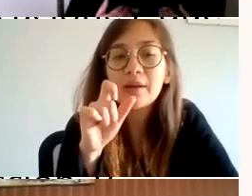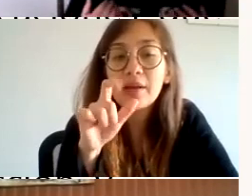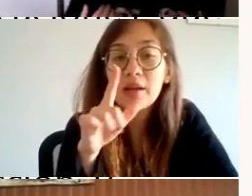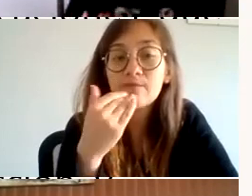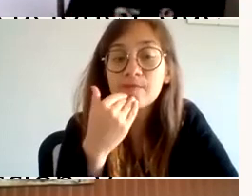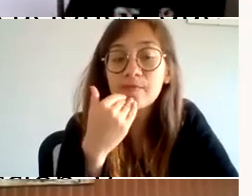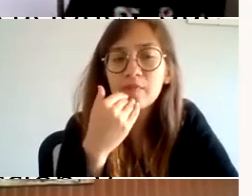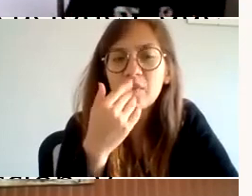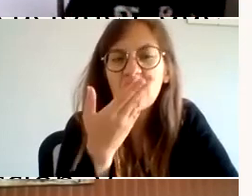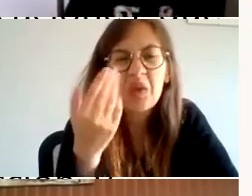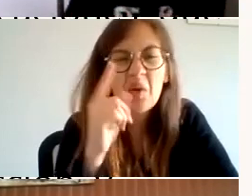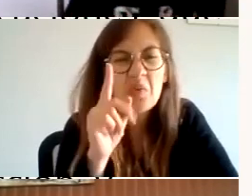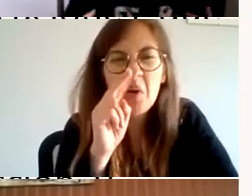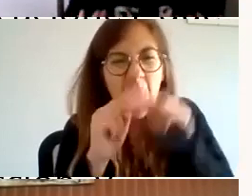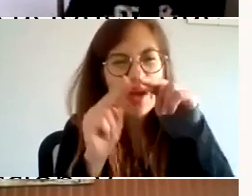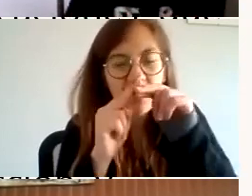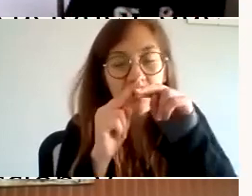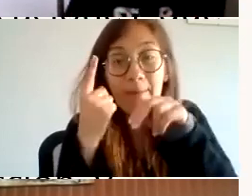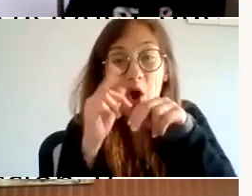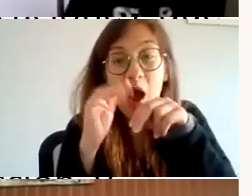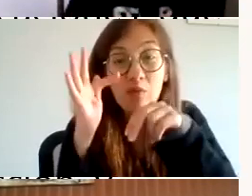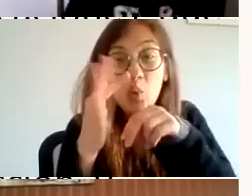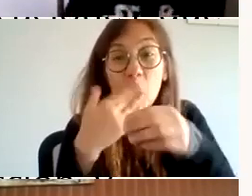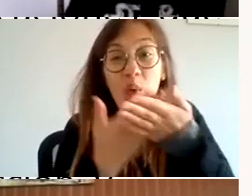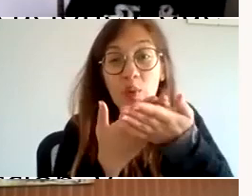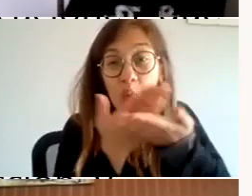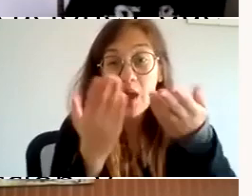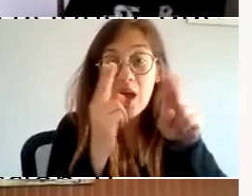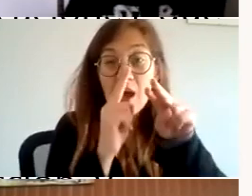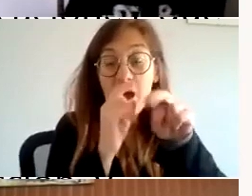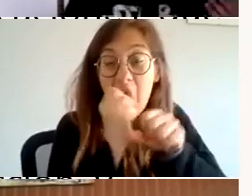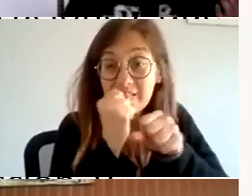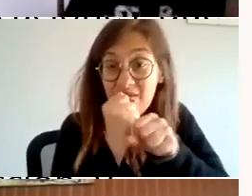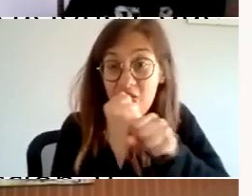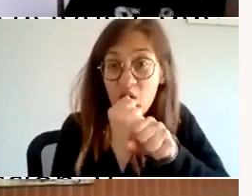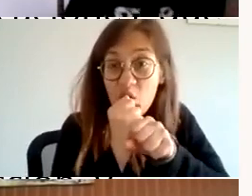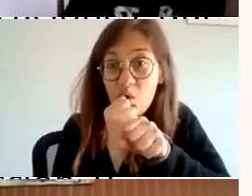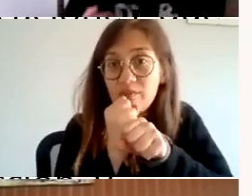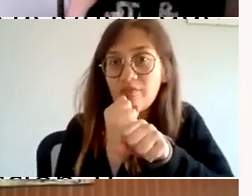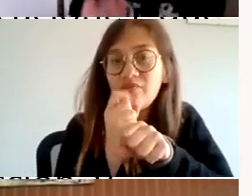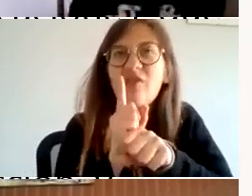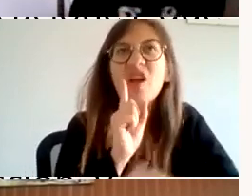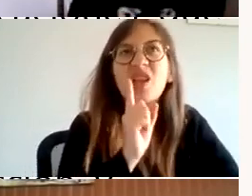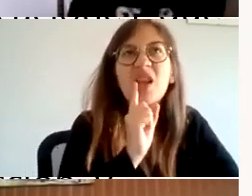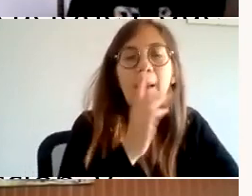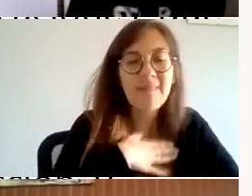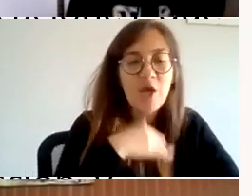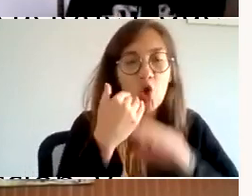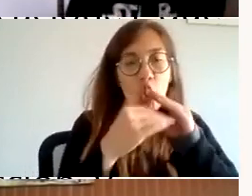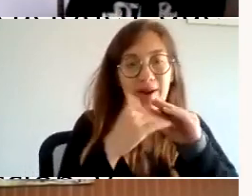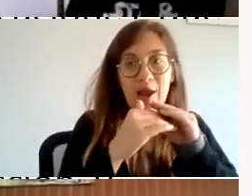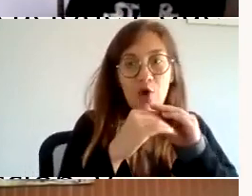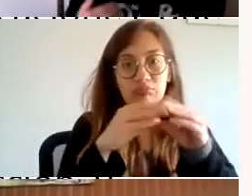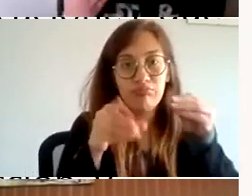no administran tanto correo electrónico, pero cuando entran en alguna empresa o alguna institución van a tener su correo personal, el correo de la